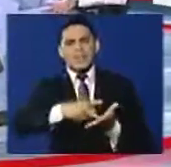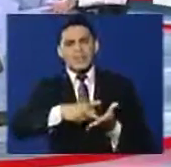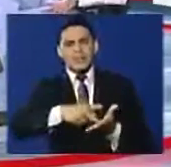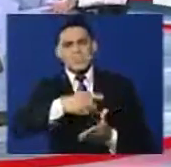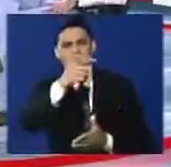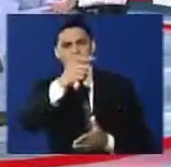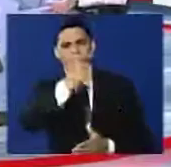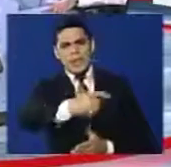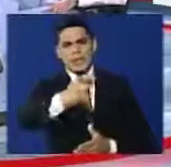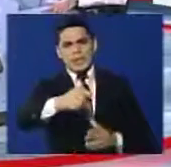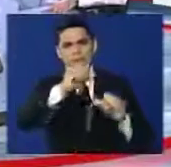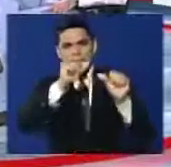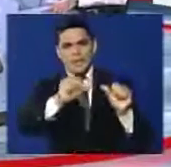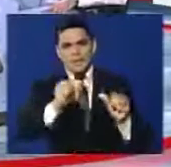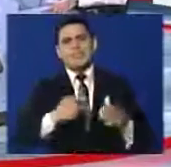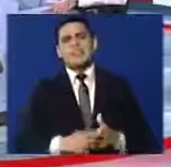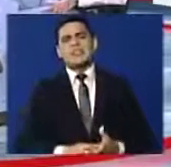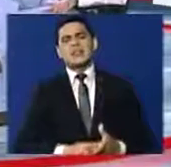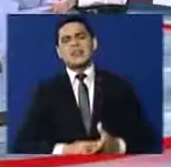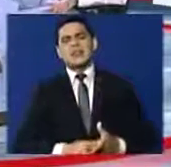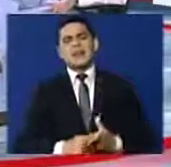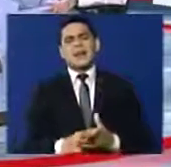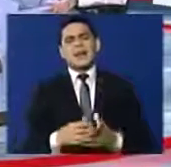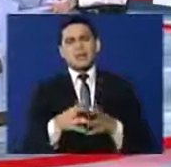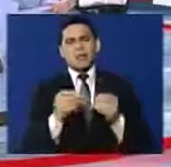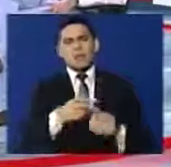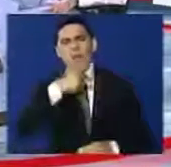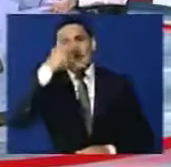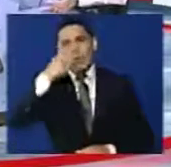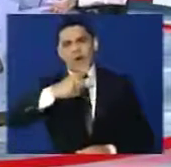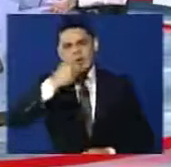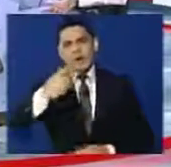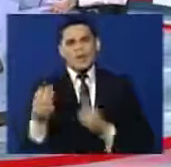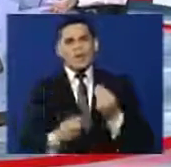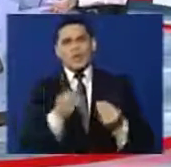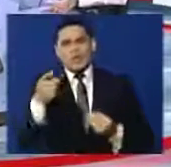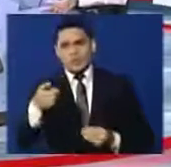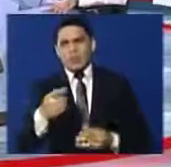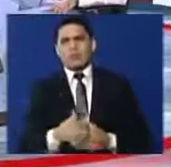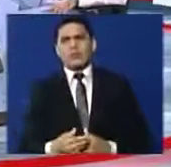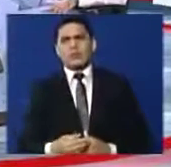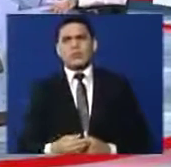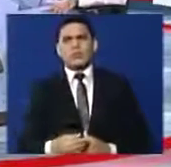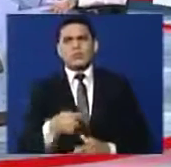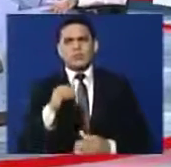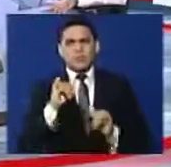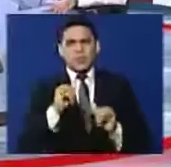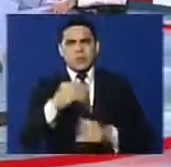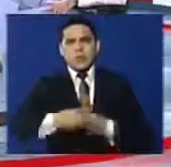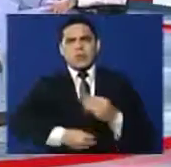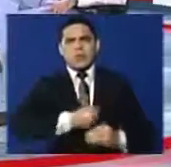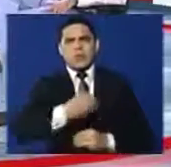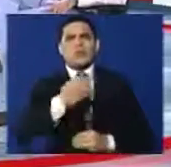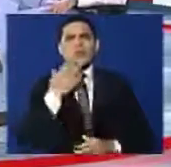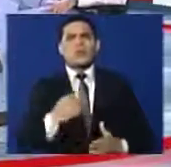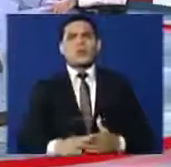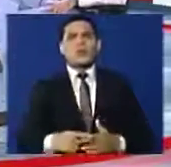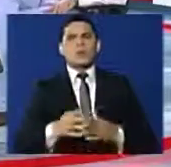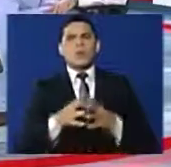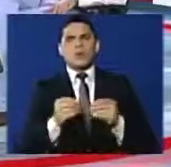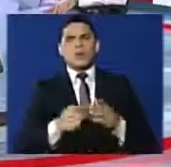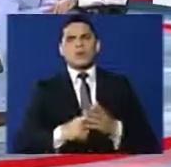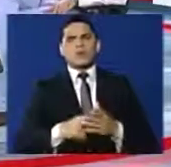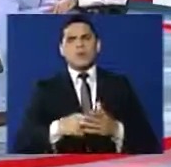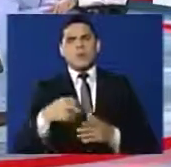electoral, política, y cuál puede ser tu referencia cercana, obligada, pues, a lo que tú mismo realizaste y a lo que realizaron